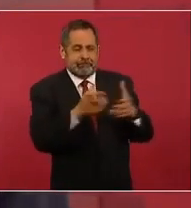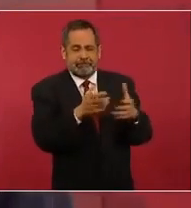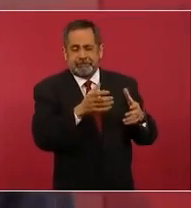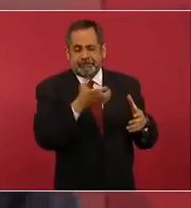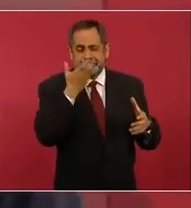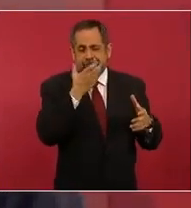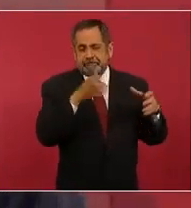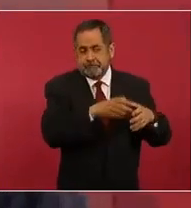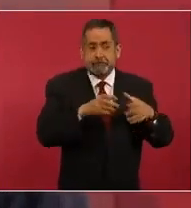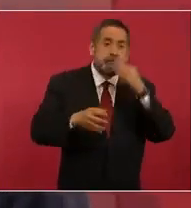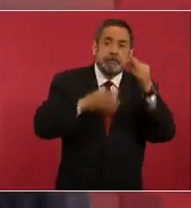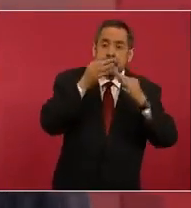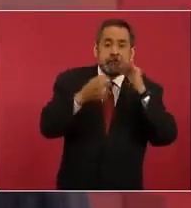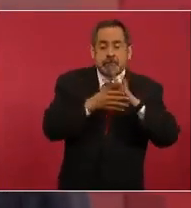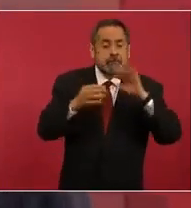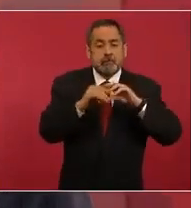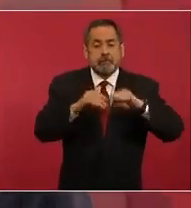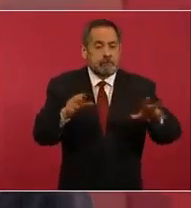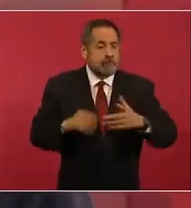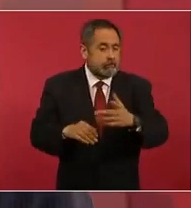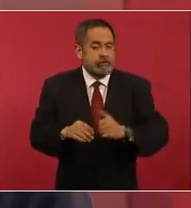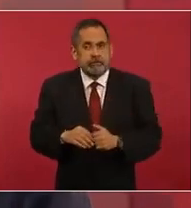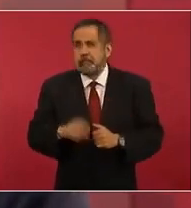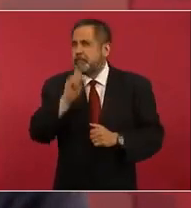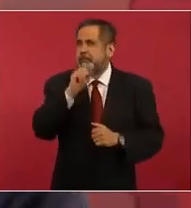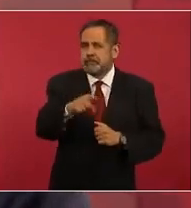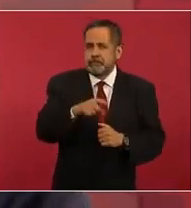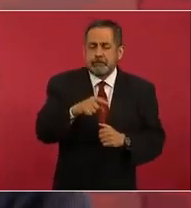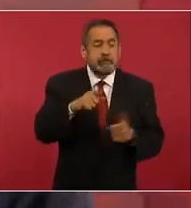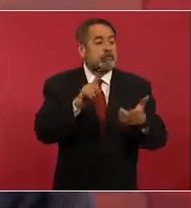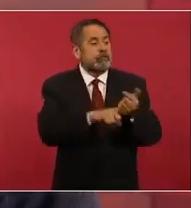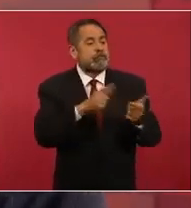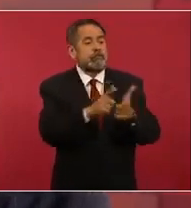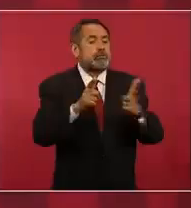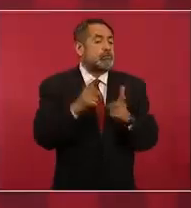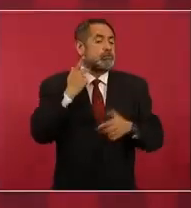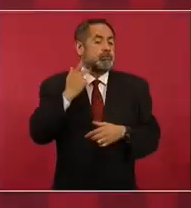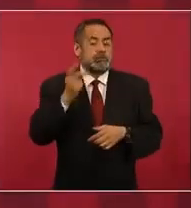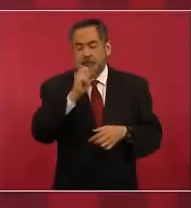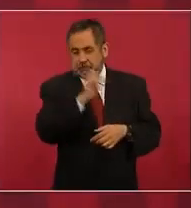conservadores, y también en los partidos conservadores,